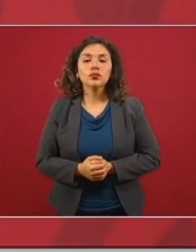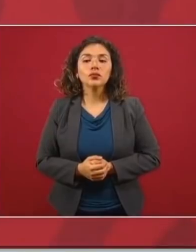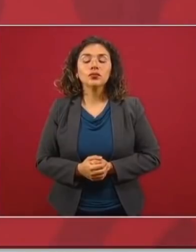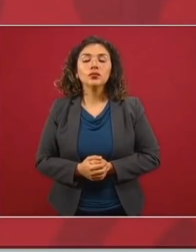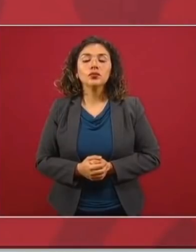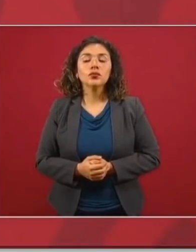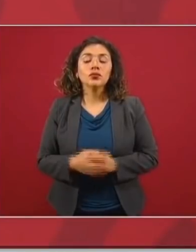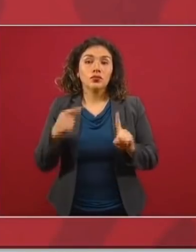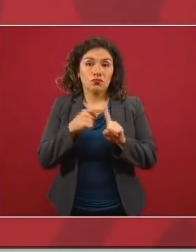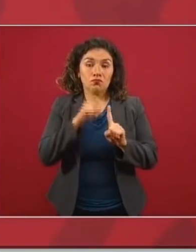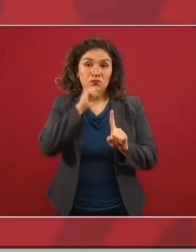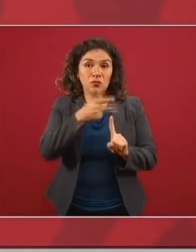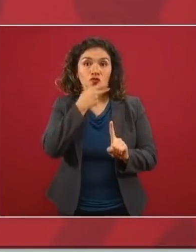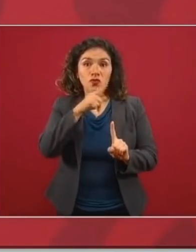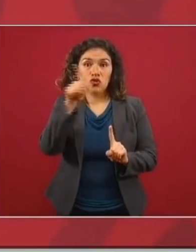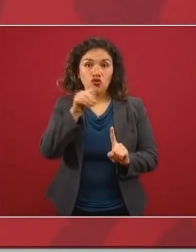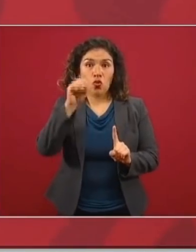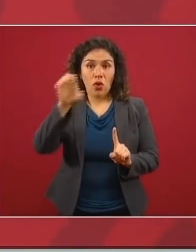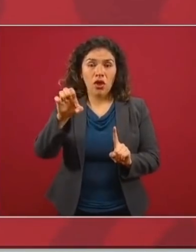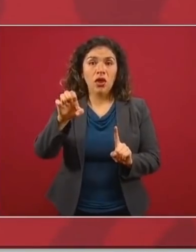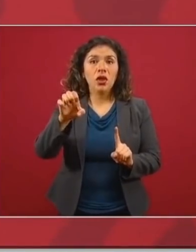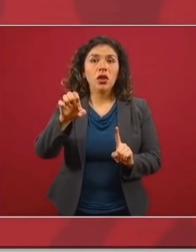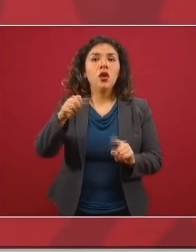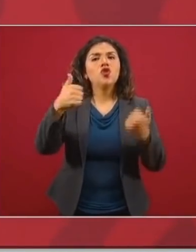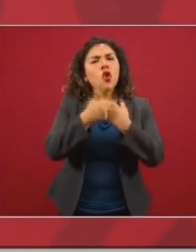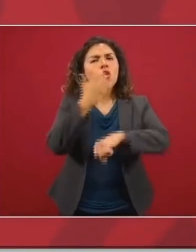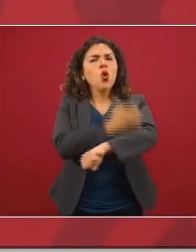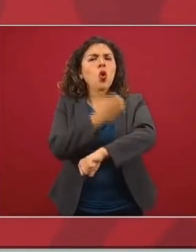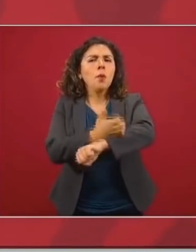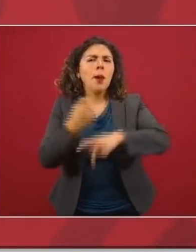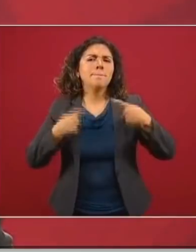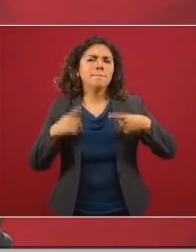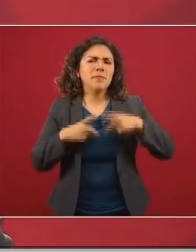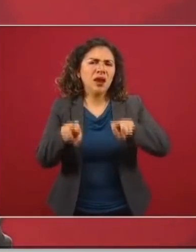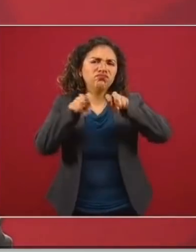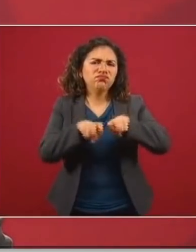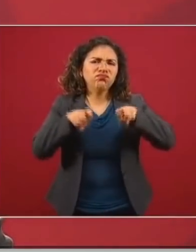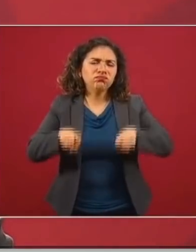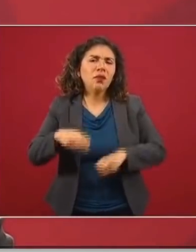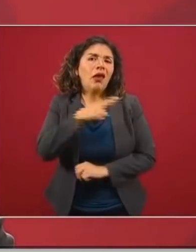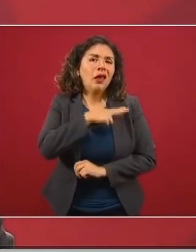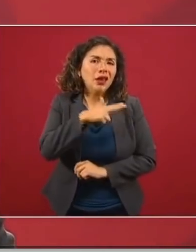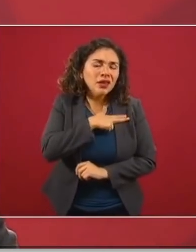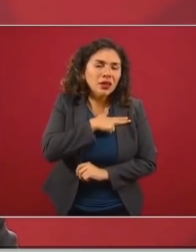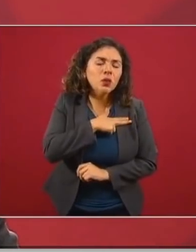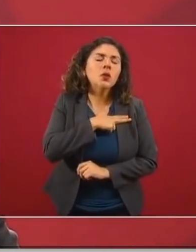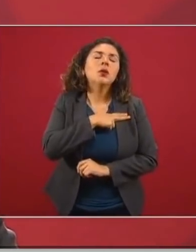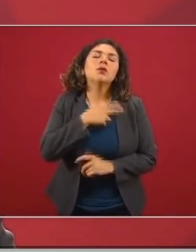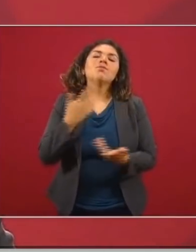Zoe, que venía con otros acompañantes, también hubieron heridos, pero